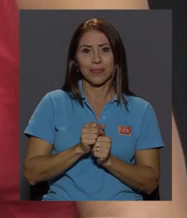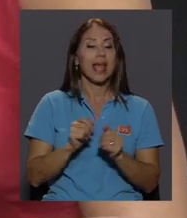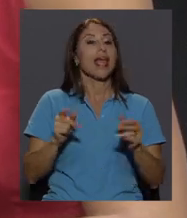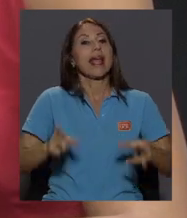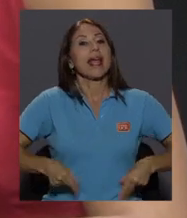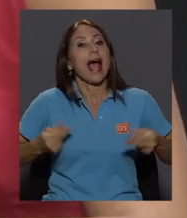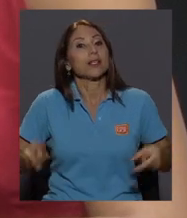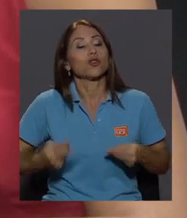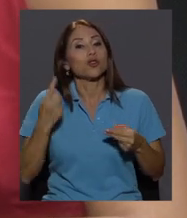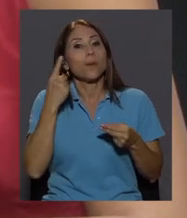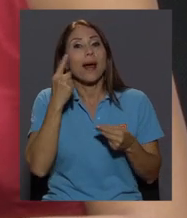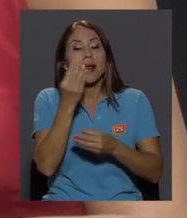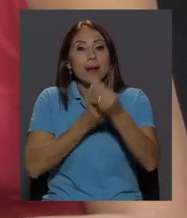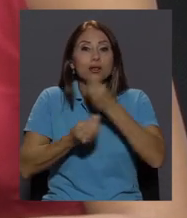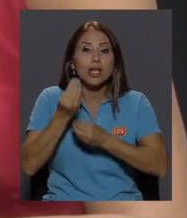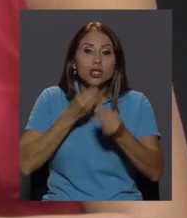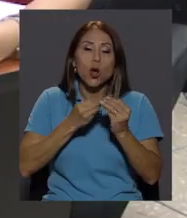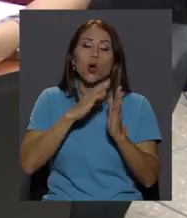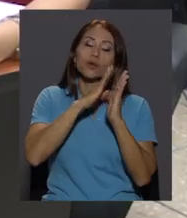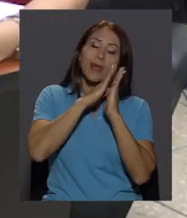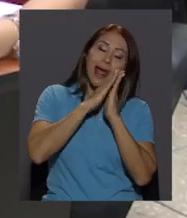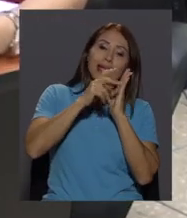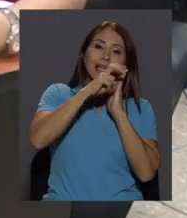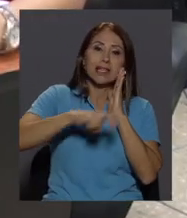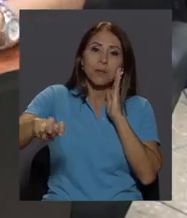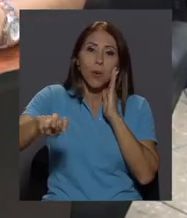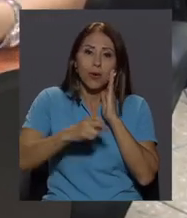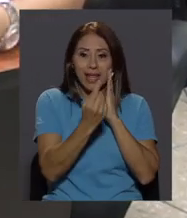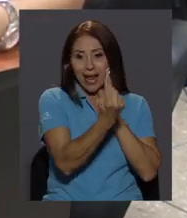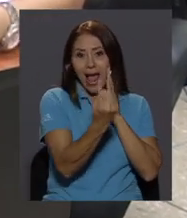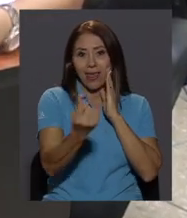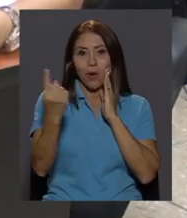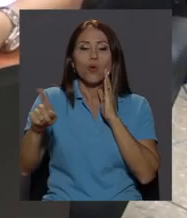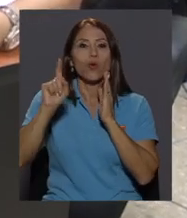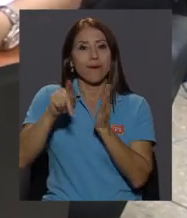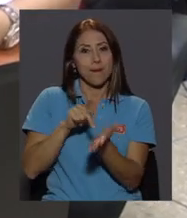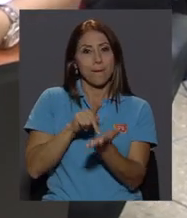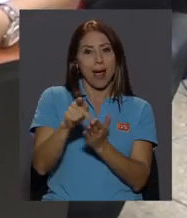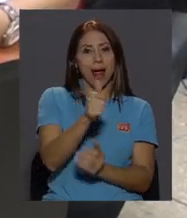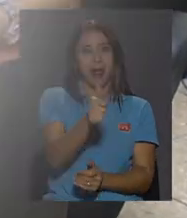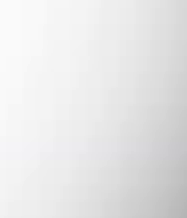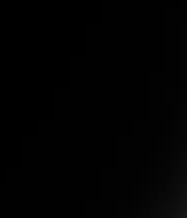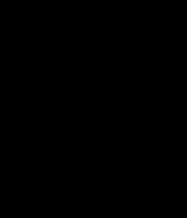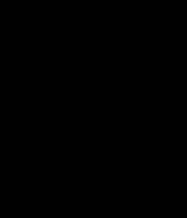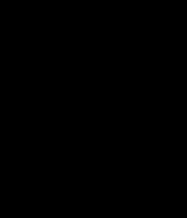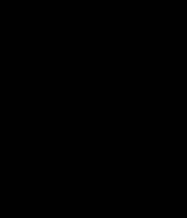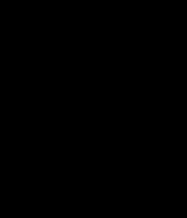manutención, hospedaje y transporte deben ser financiados por cada estudiante.